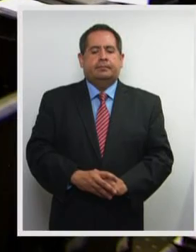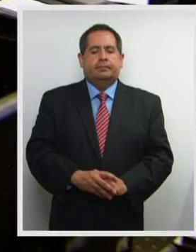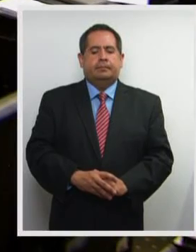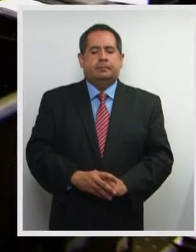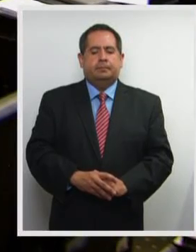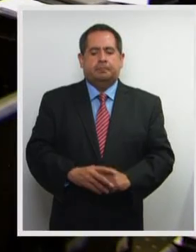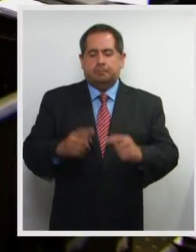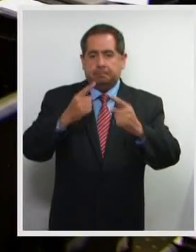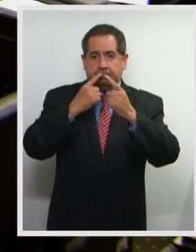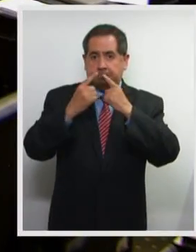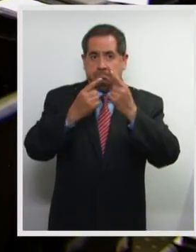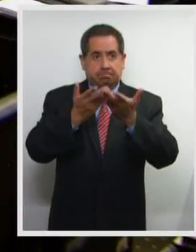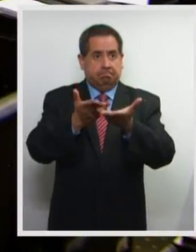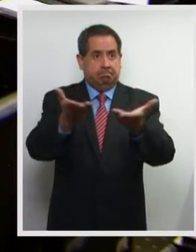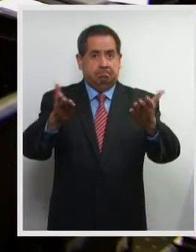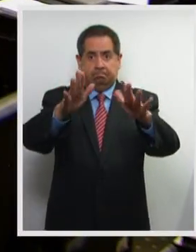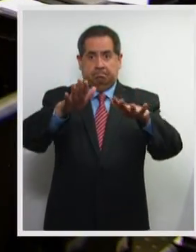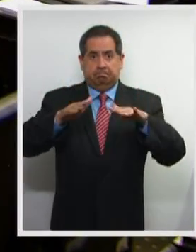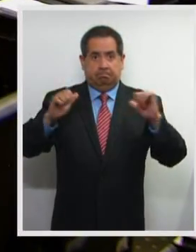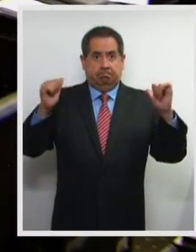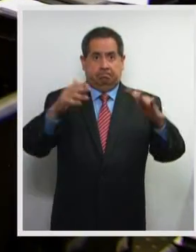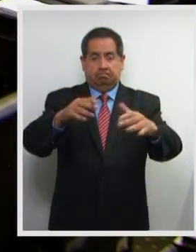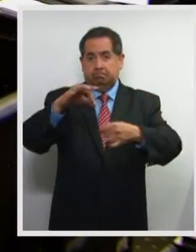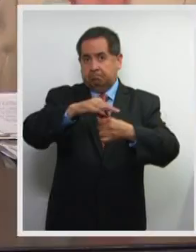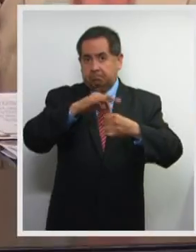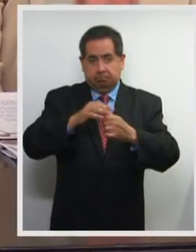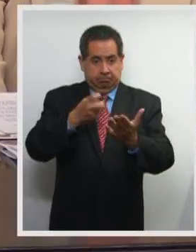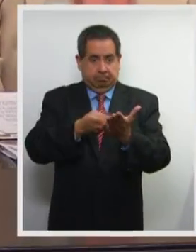Está a consideración de la Asamblea el orden del día.